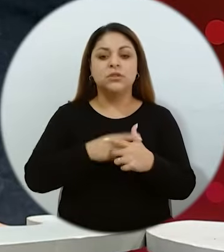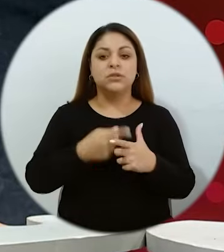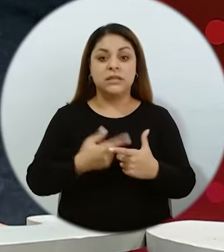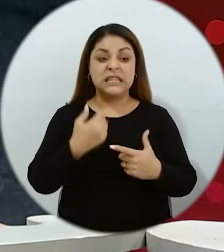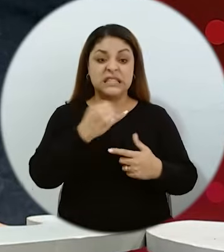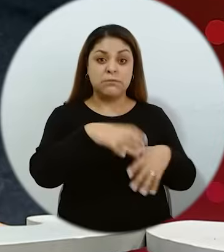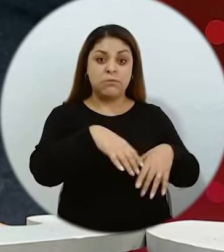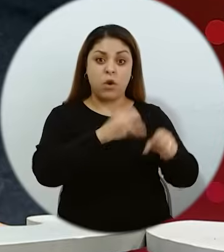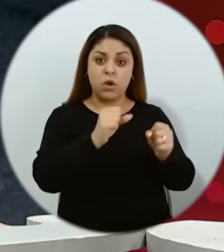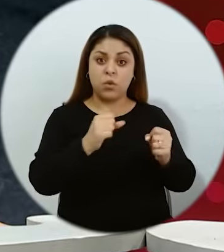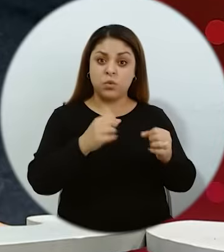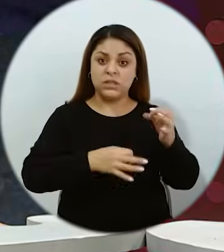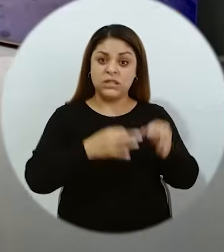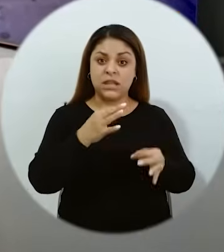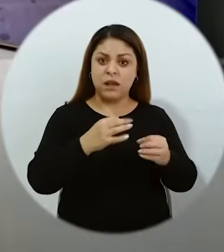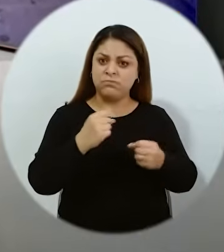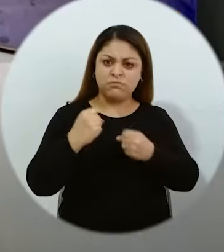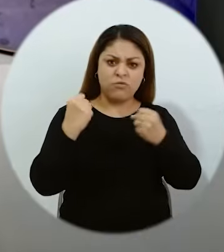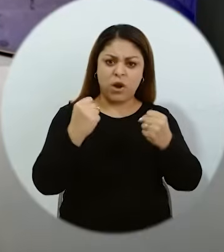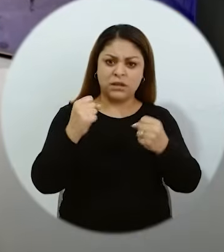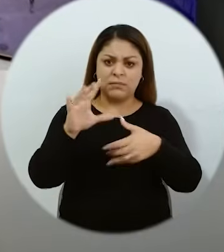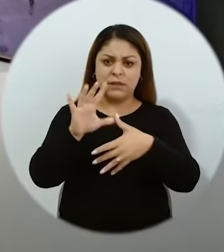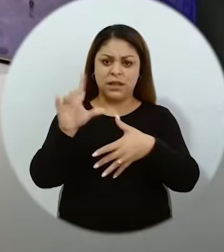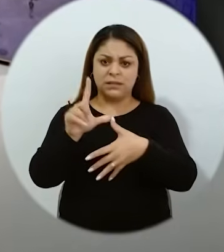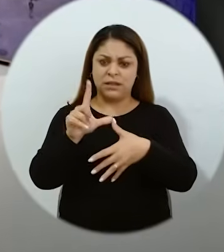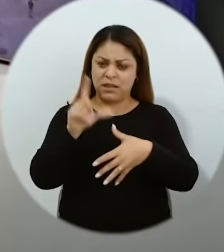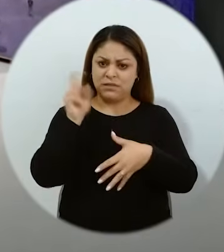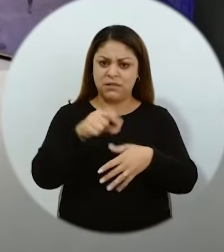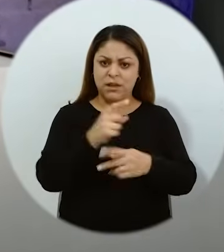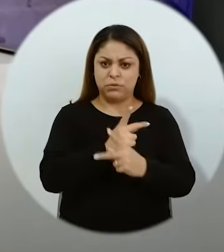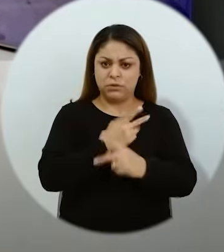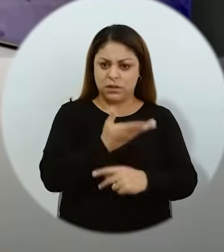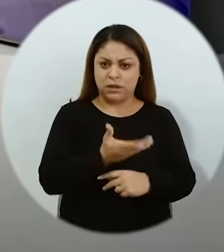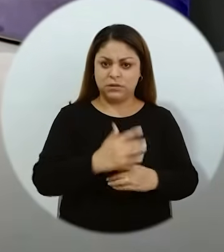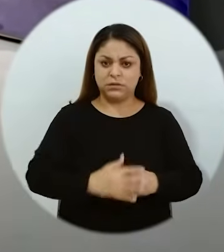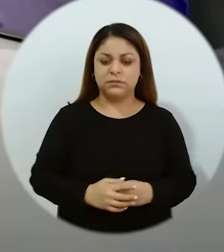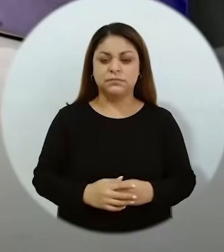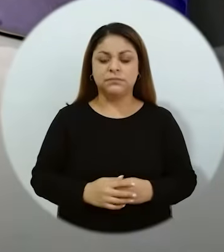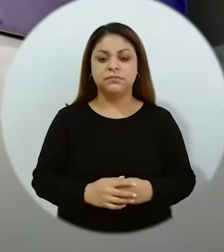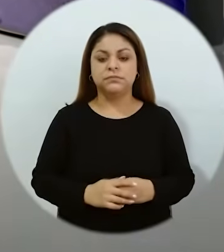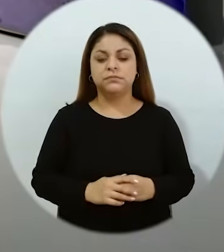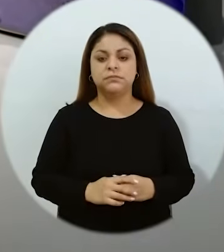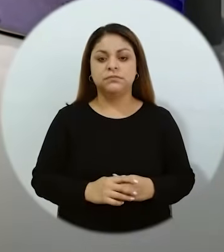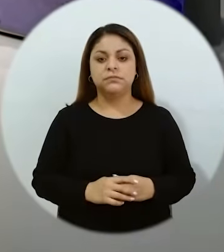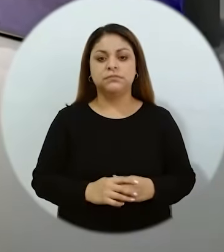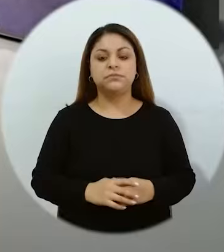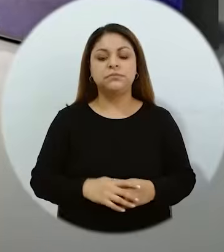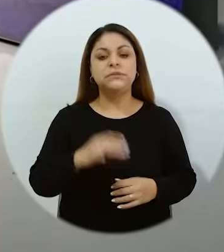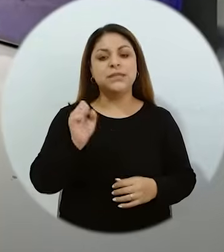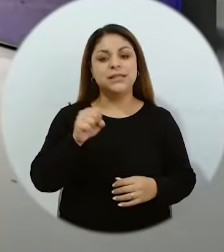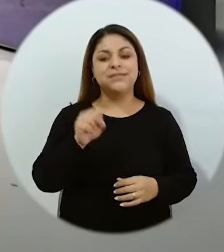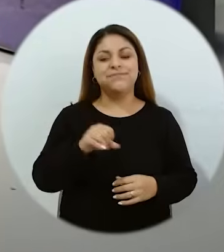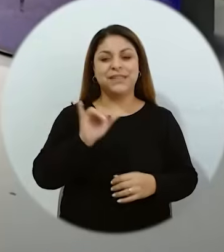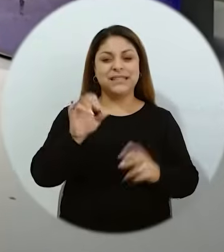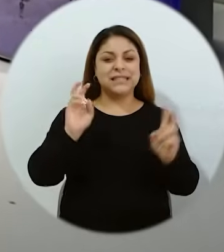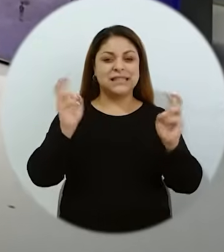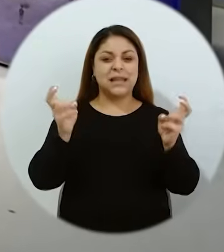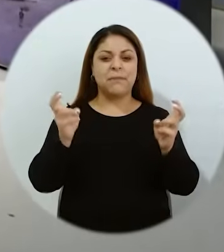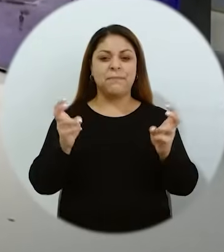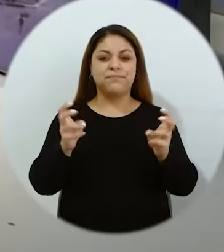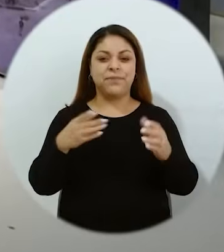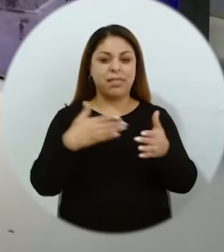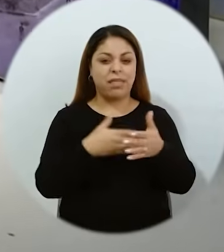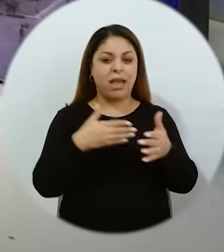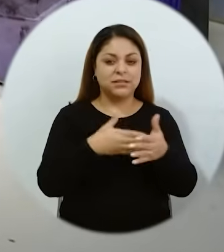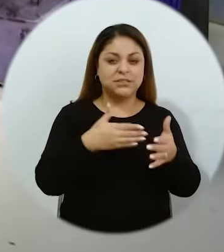poderes judiciales más consolidados de América Latina, pues es algo que se debería proteger. Sí, bueno, en este tema de